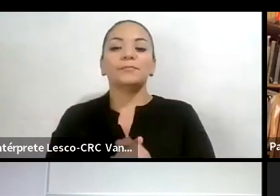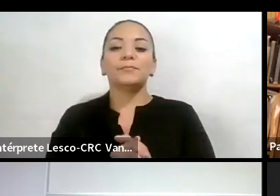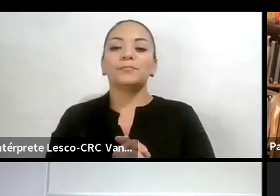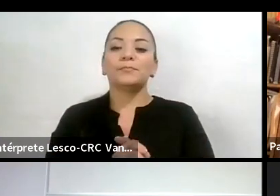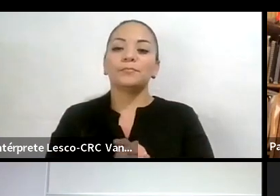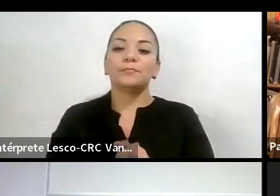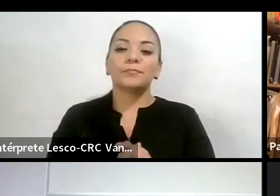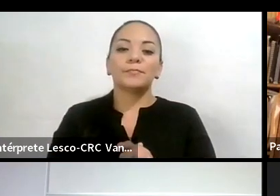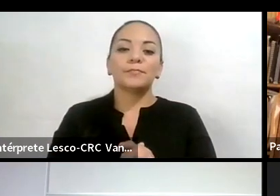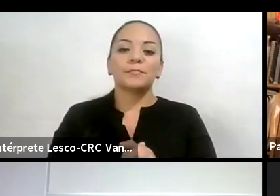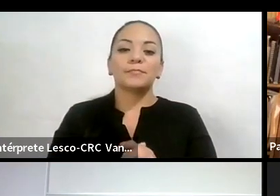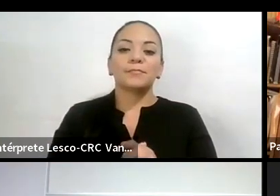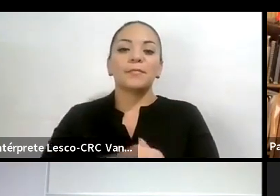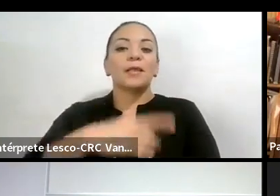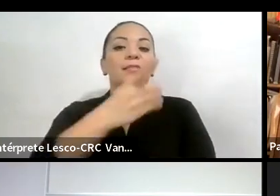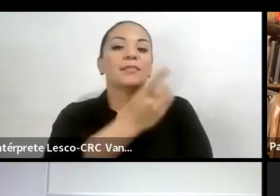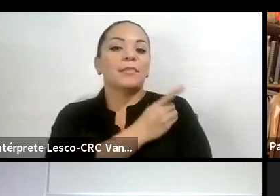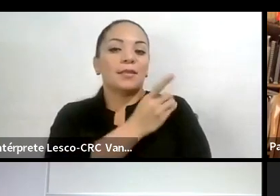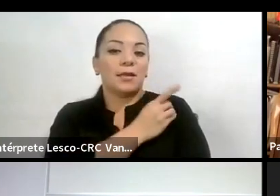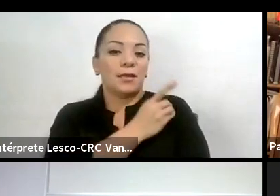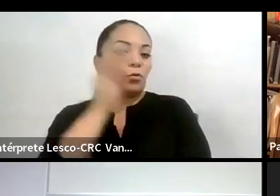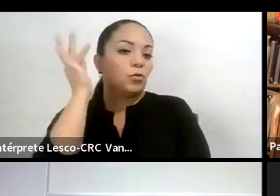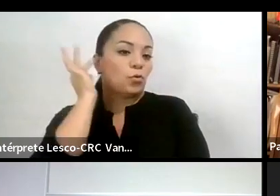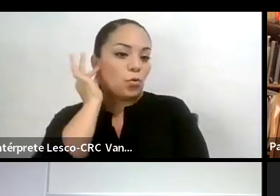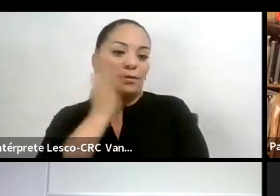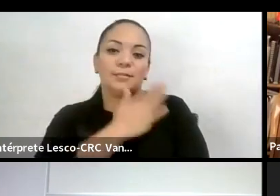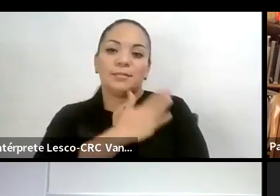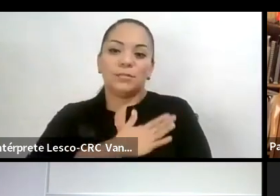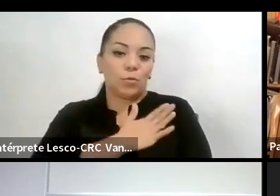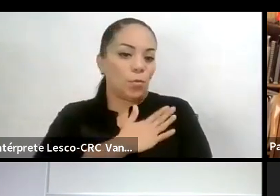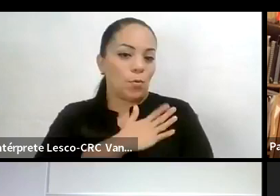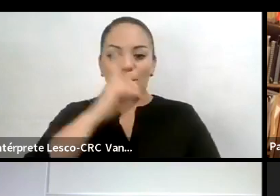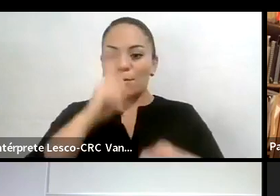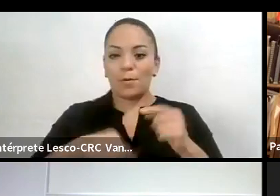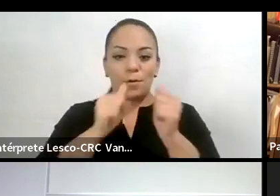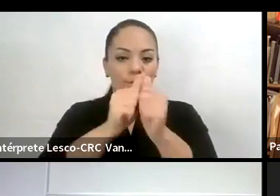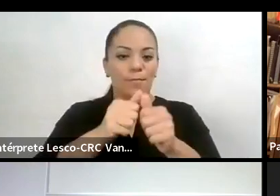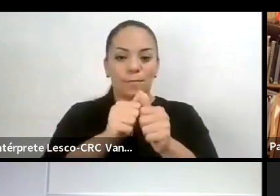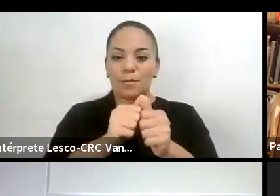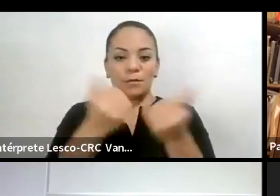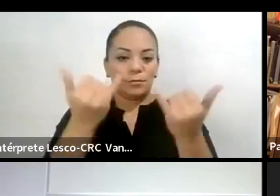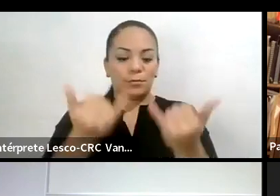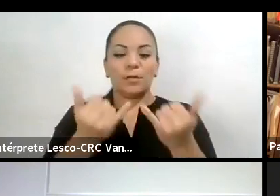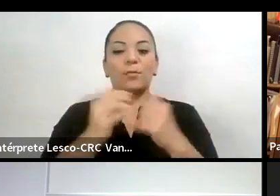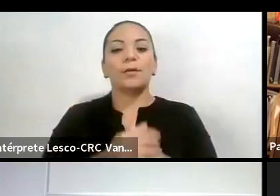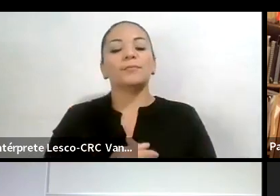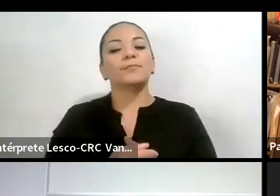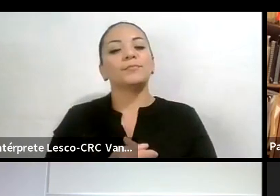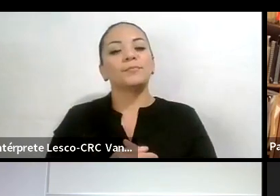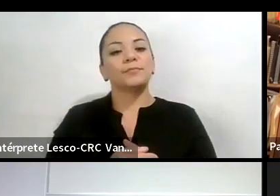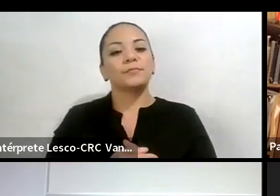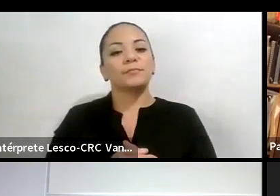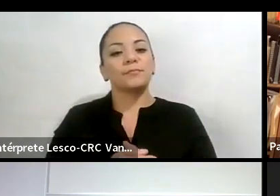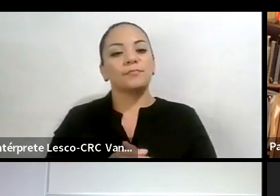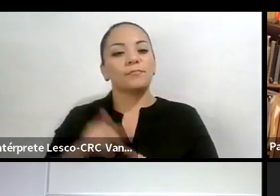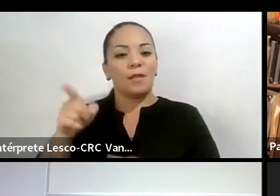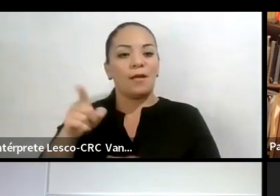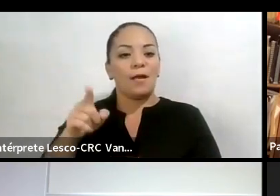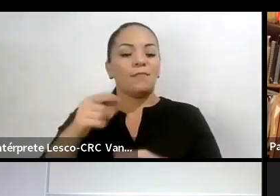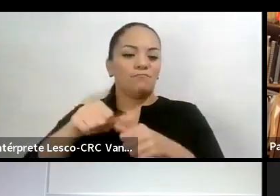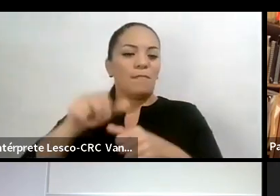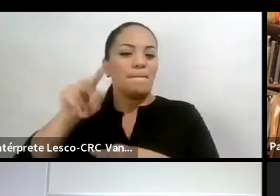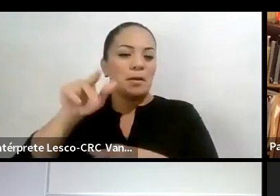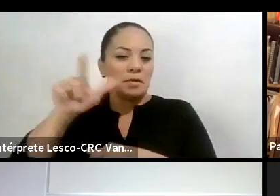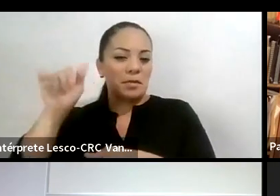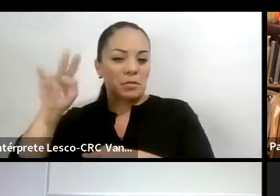bueno, la directora se disculpa, no pudo acompañarnos esta vez, Brigitte Vallejos, porque tenía una